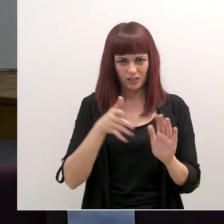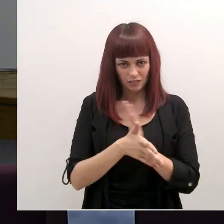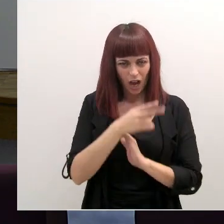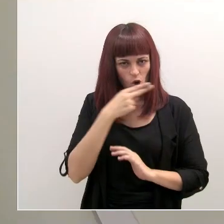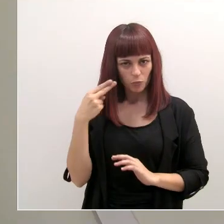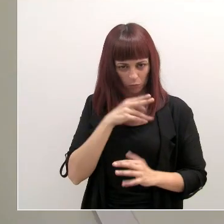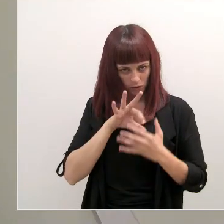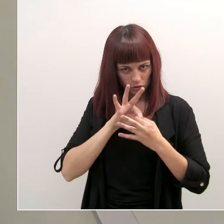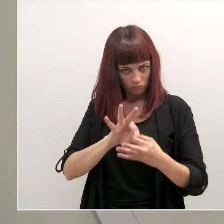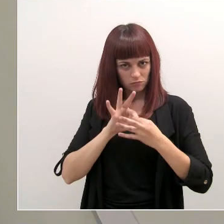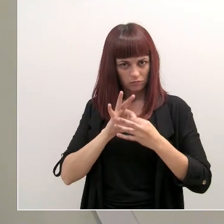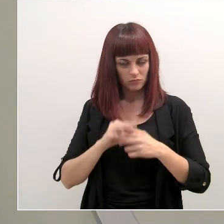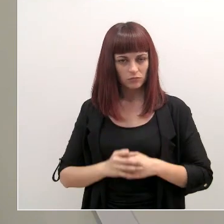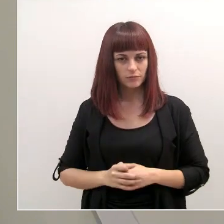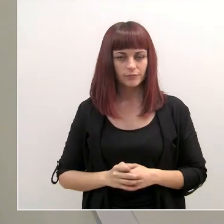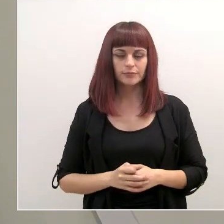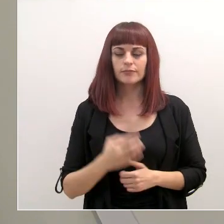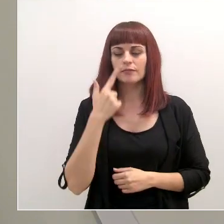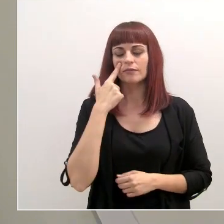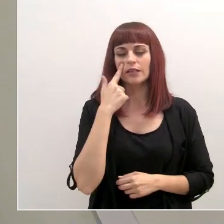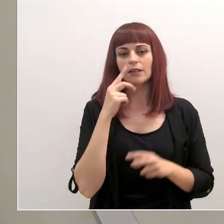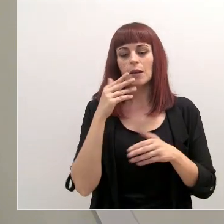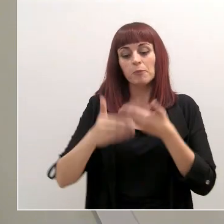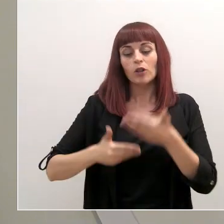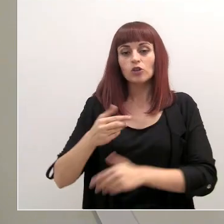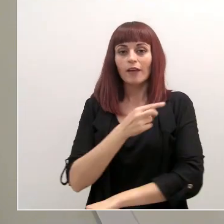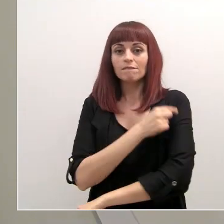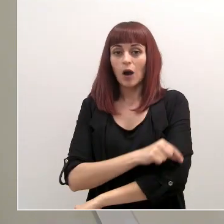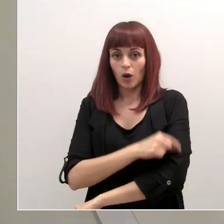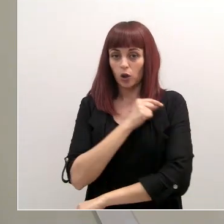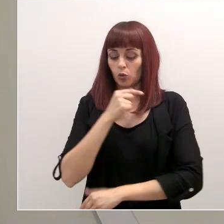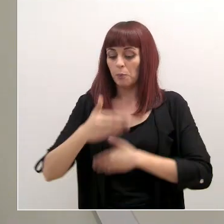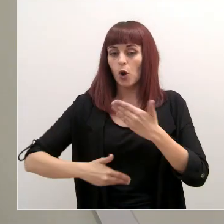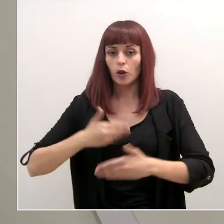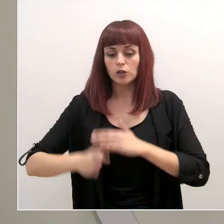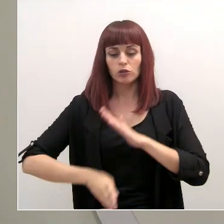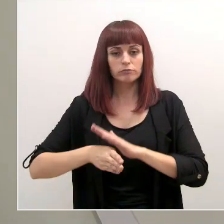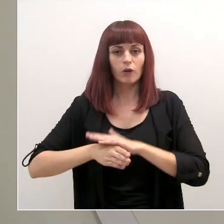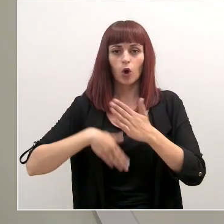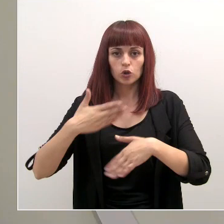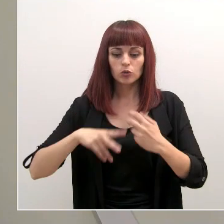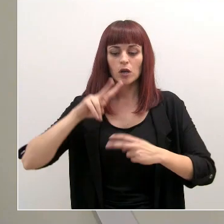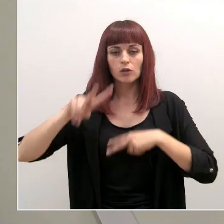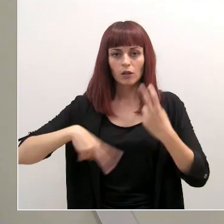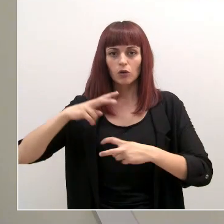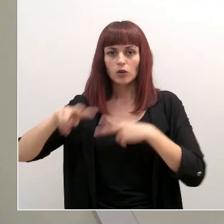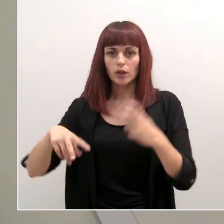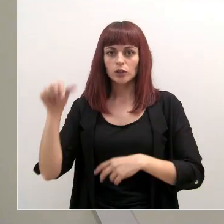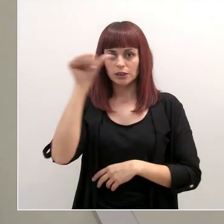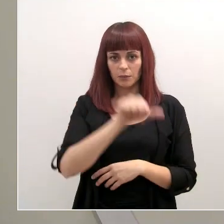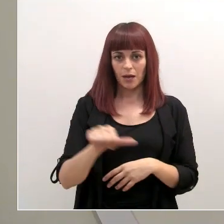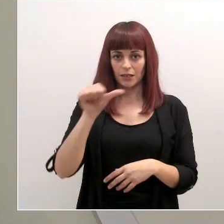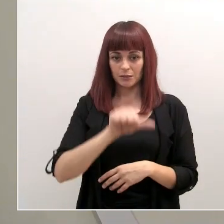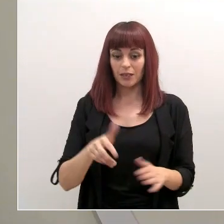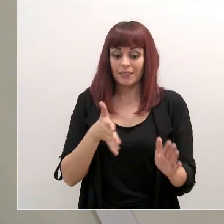Hombre, en principio dijimos que la vacunación, que es un proceso permanente, continuo, se actualizaría semanalmente. Si hablamos de 6 días,